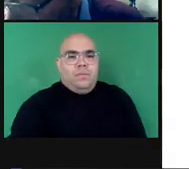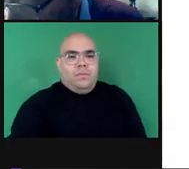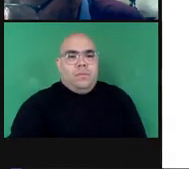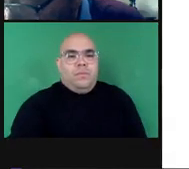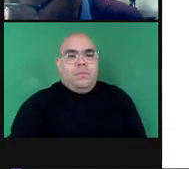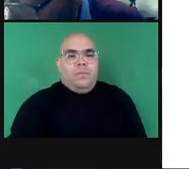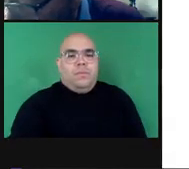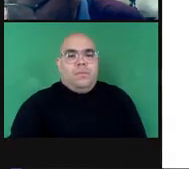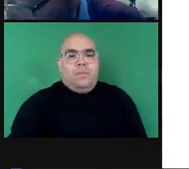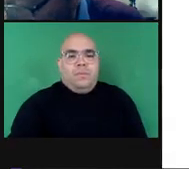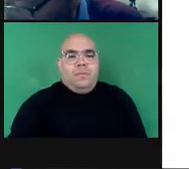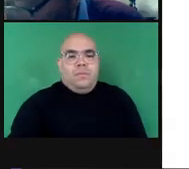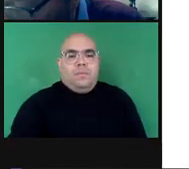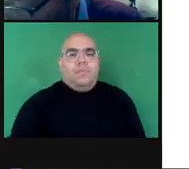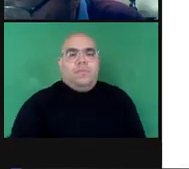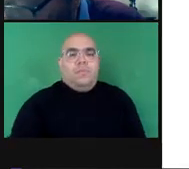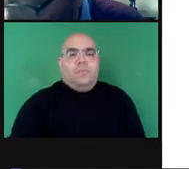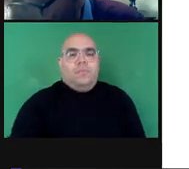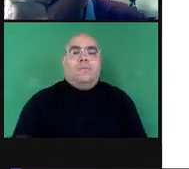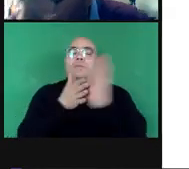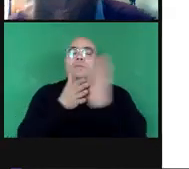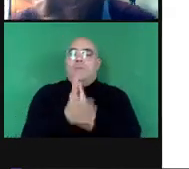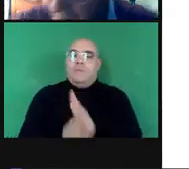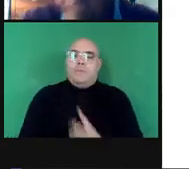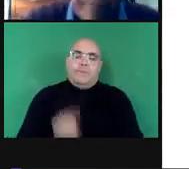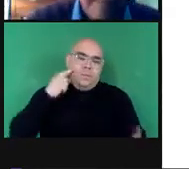intervención de